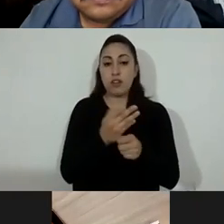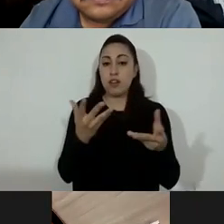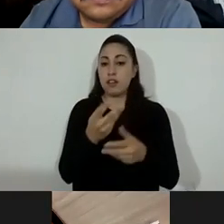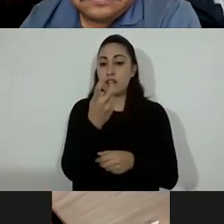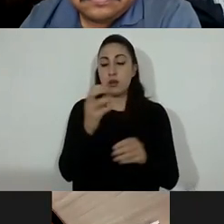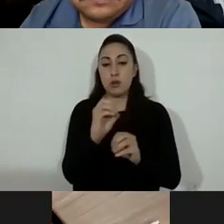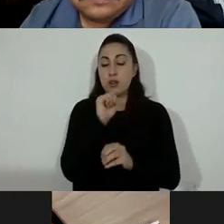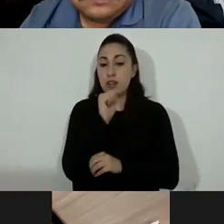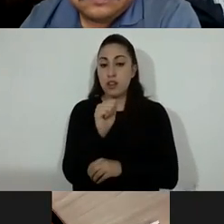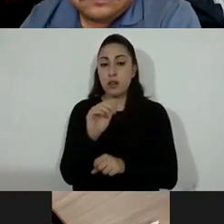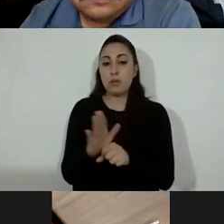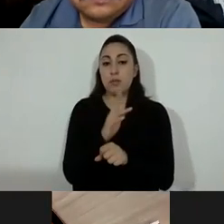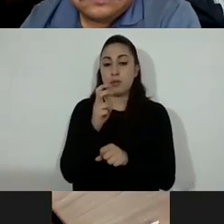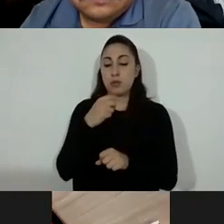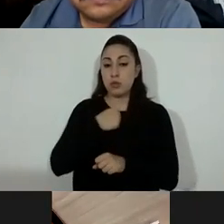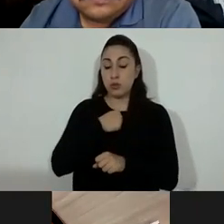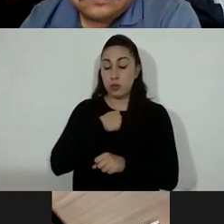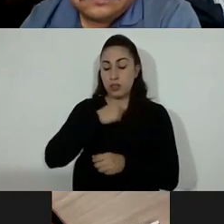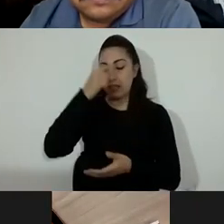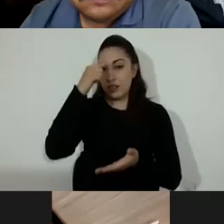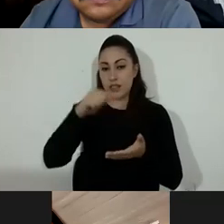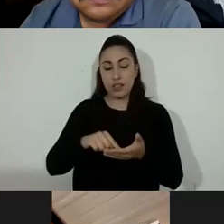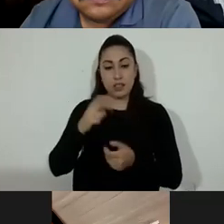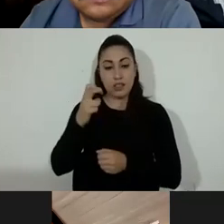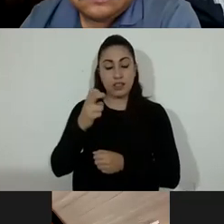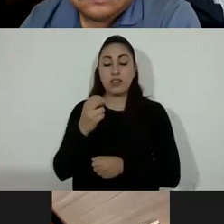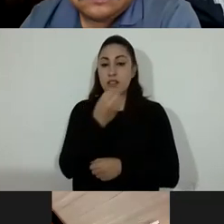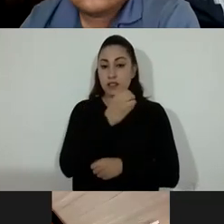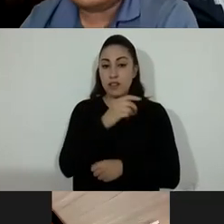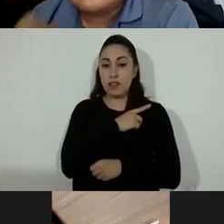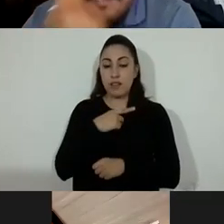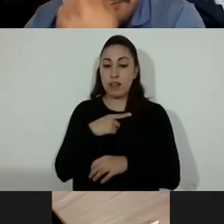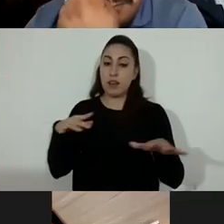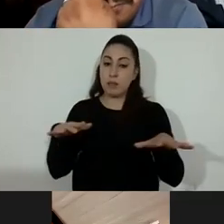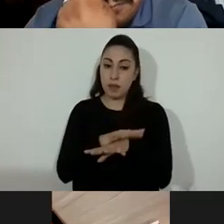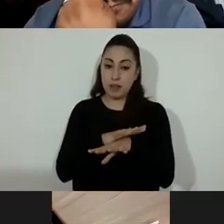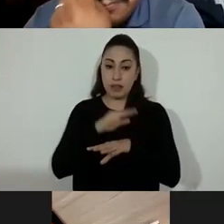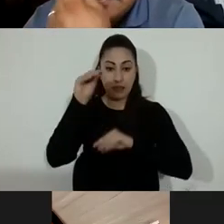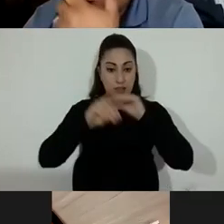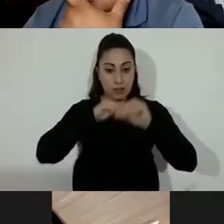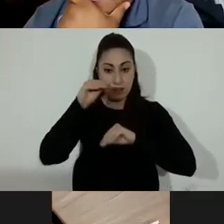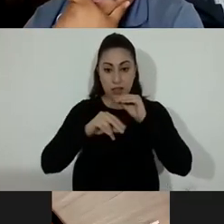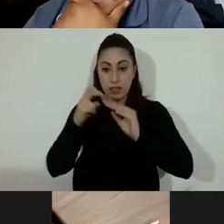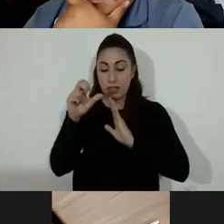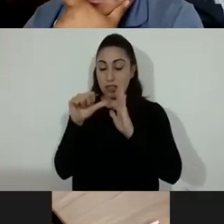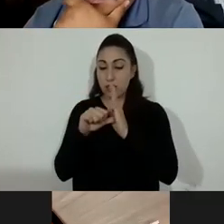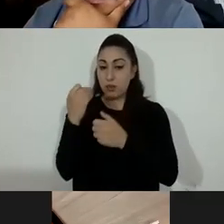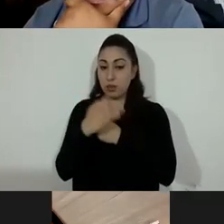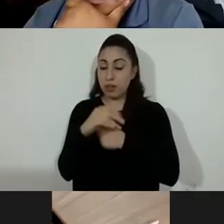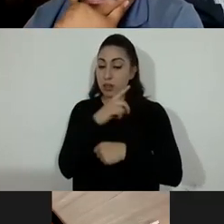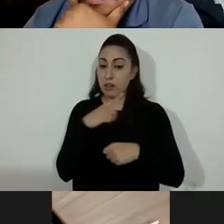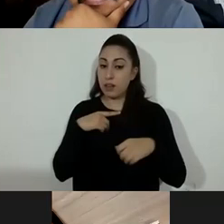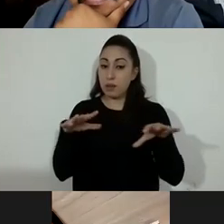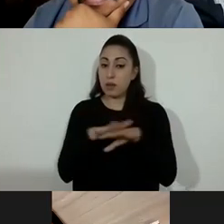Por lo tanto, nosotros consideramos que se debe de reestructurar este artículo transitorio